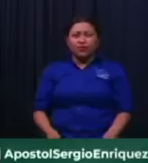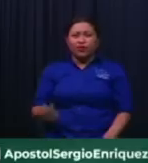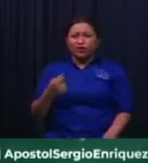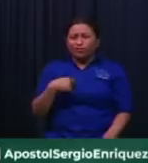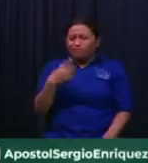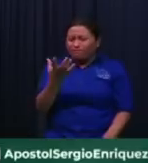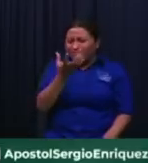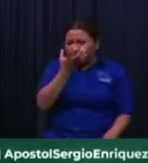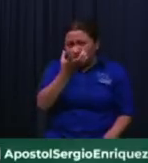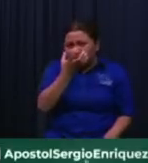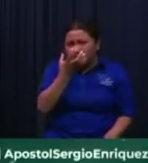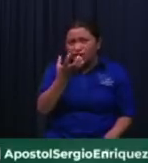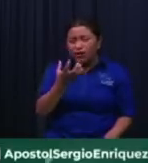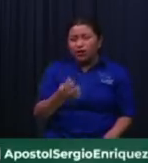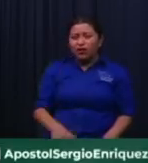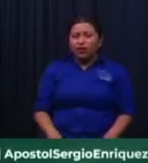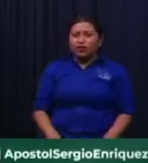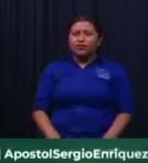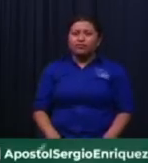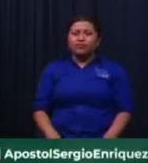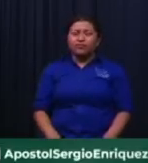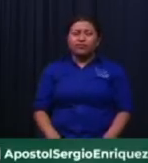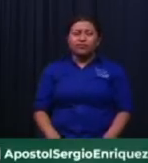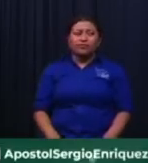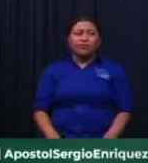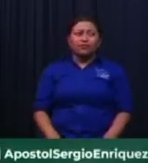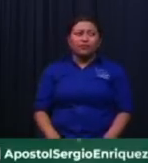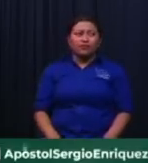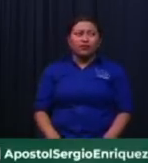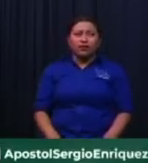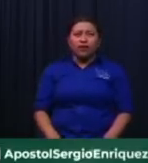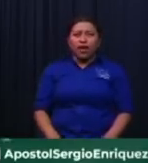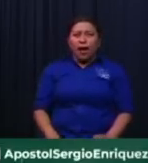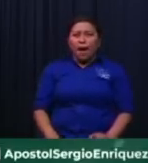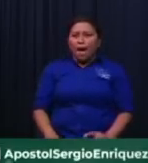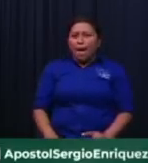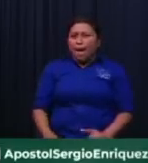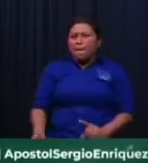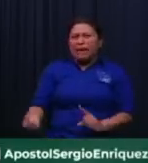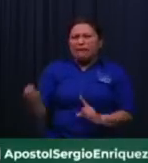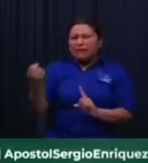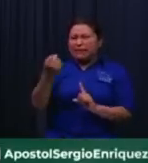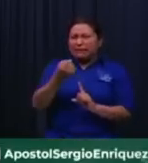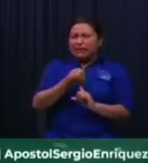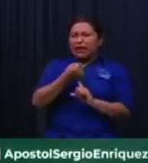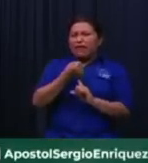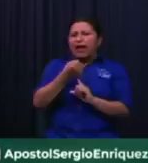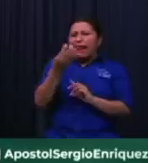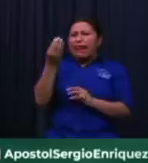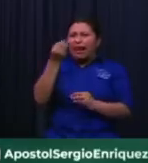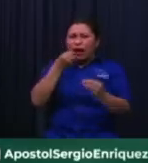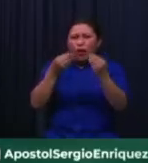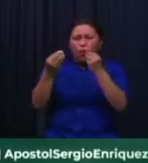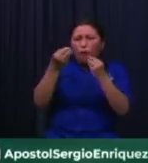Era muy enojón. A mí me afectaba hasta en la forma de que me alimentaba, o lo que comía me hacía